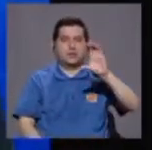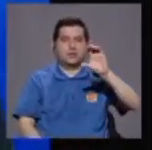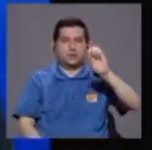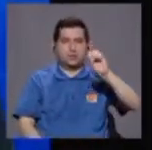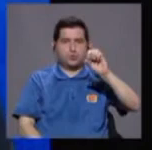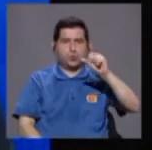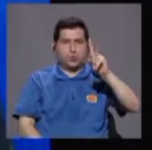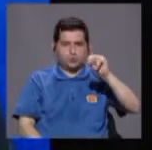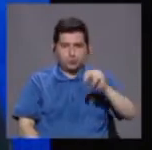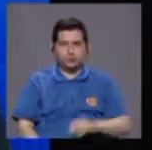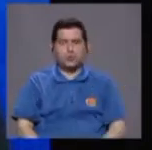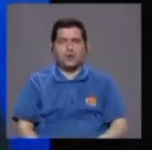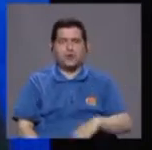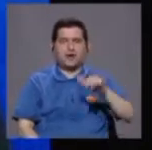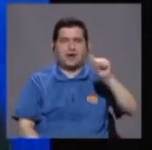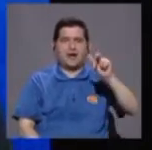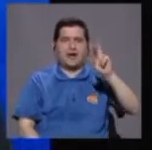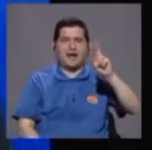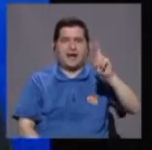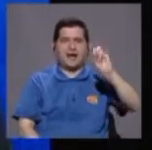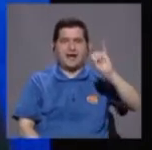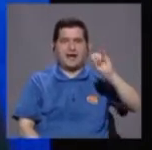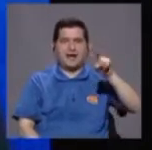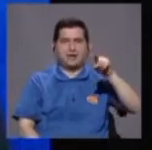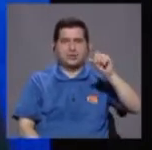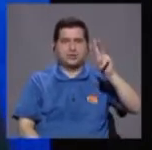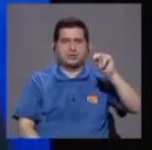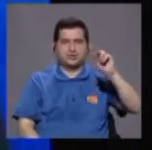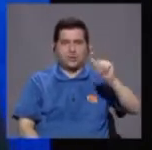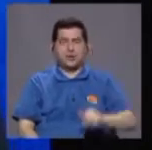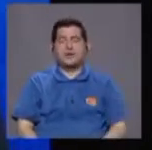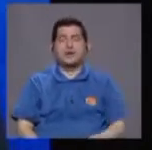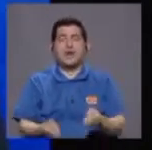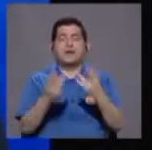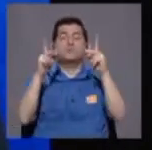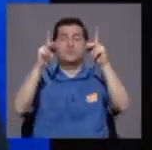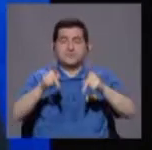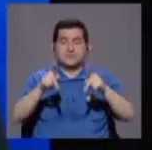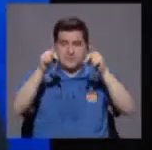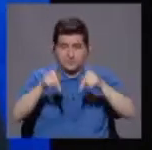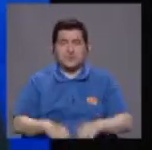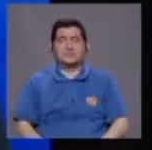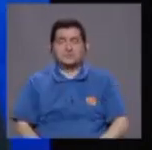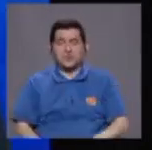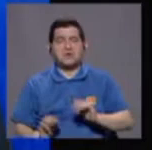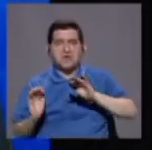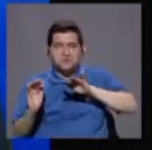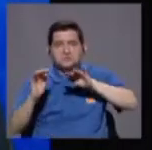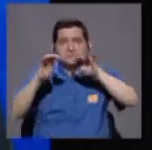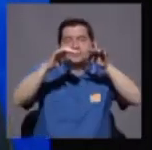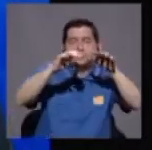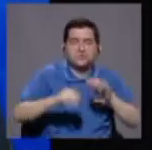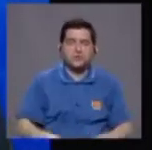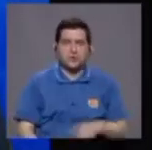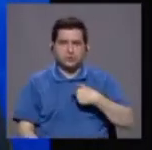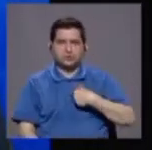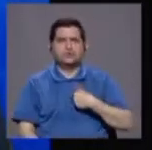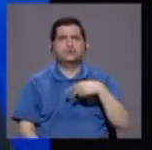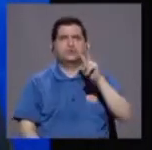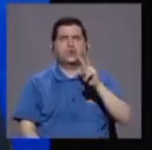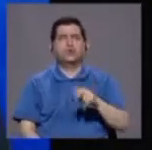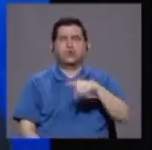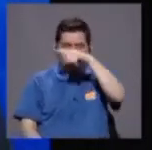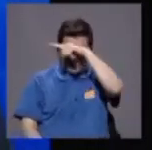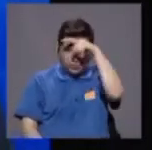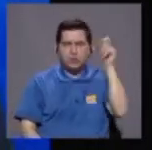ahí recalamos muchos sonorenses de todas partes de Sonora. Yo fui 2 veranos, era en